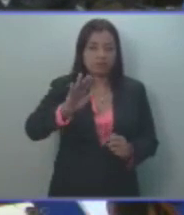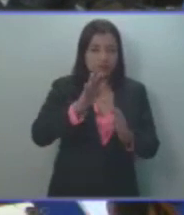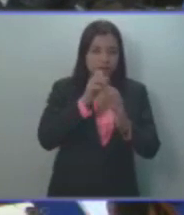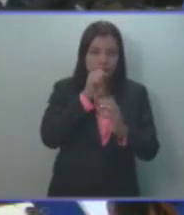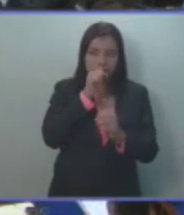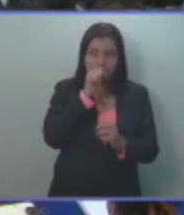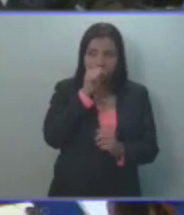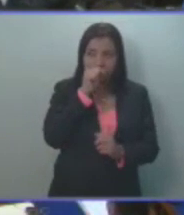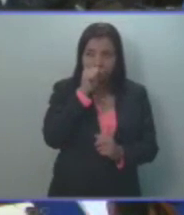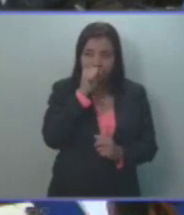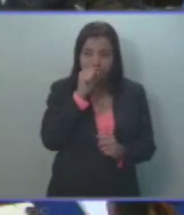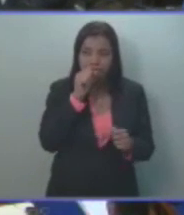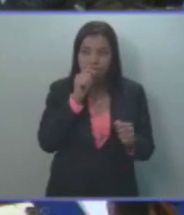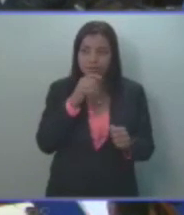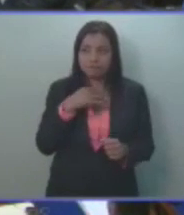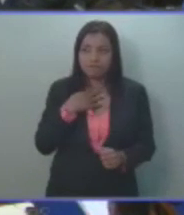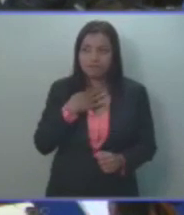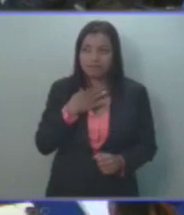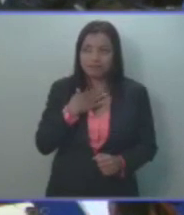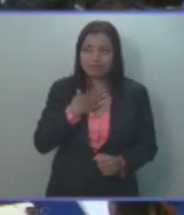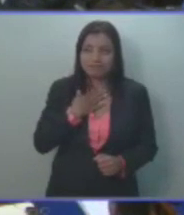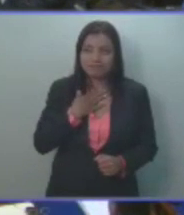Ya fue la voz.